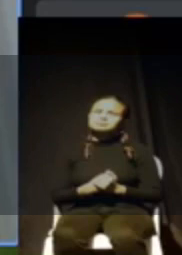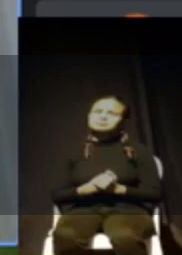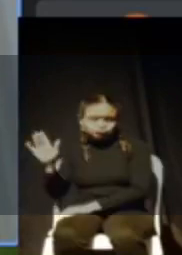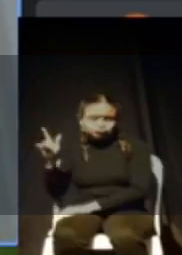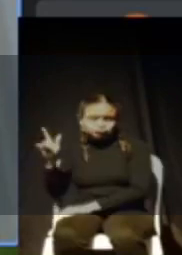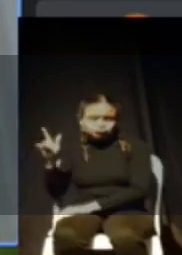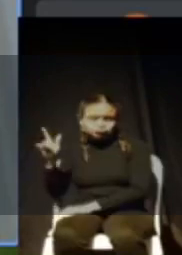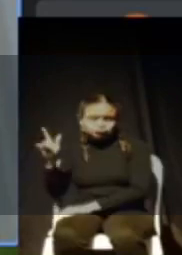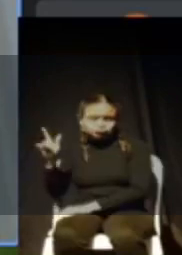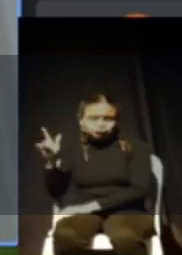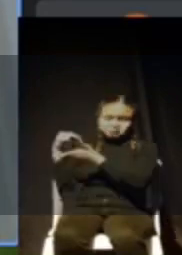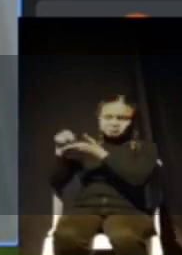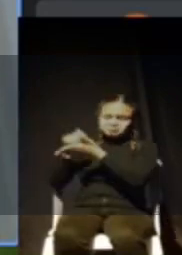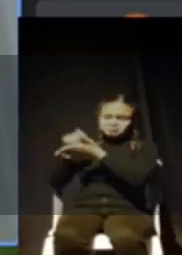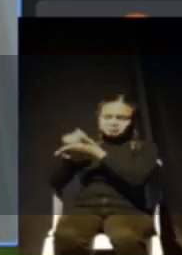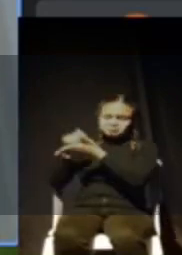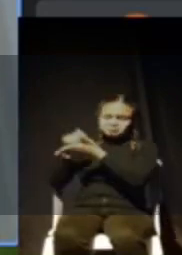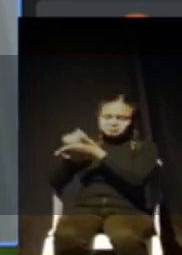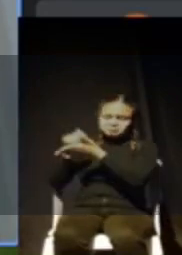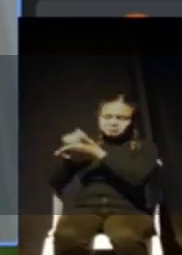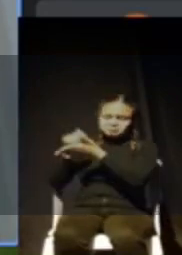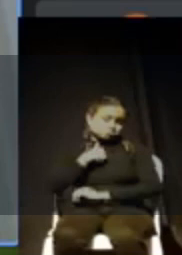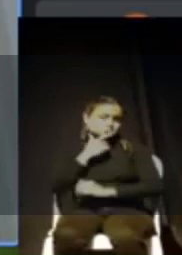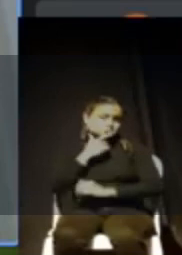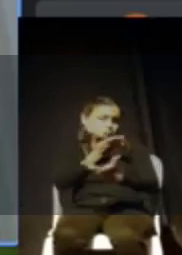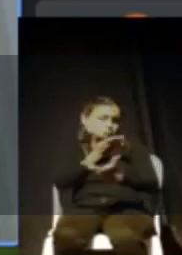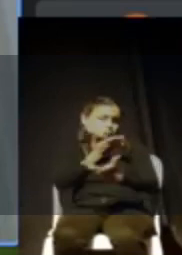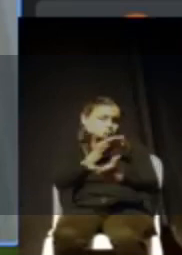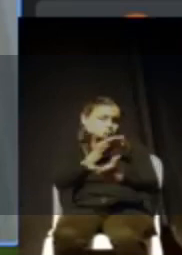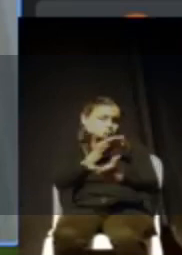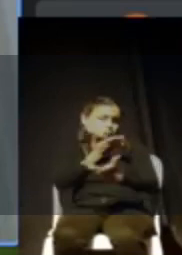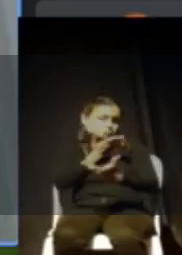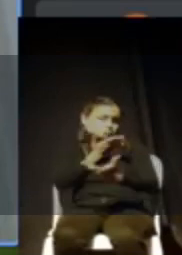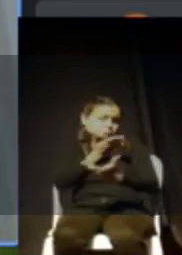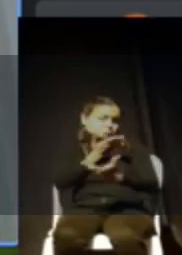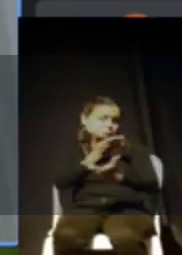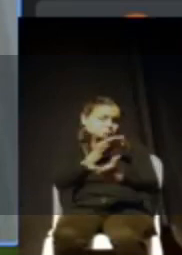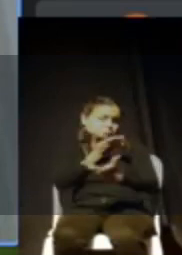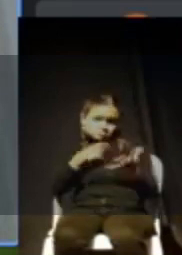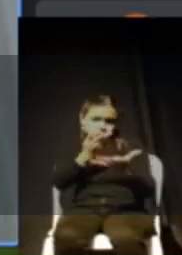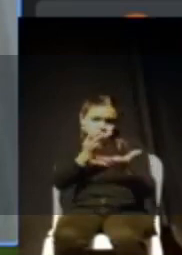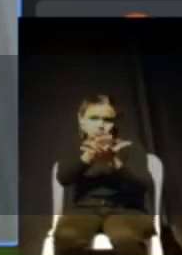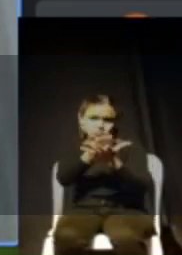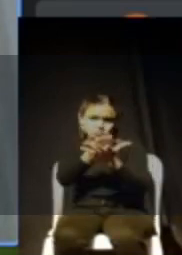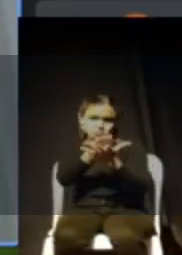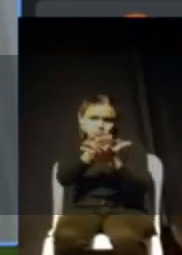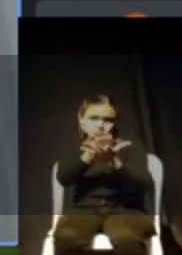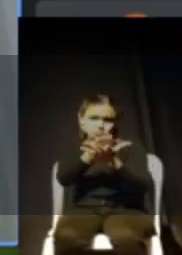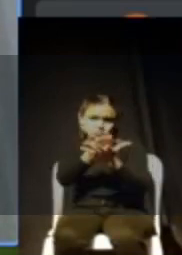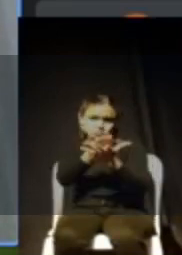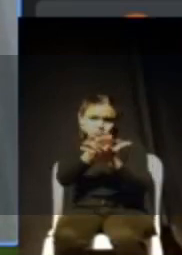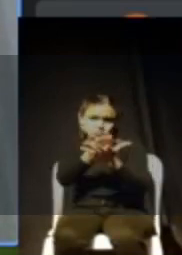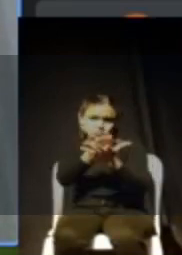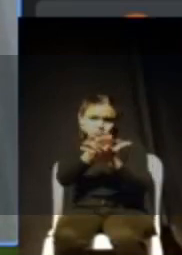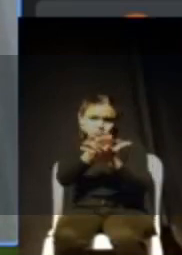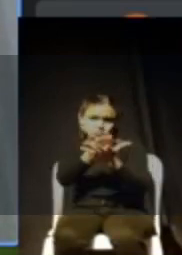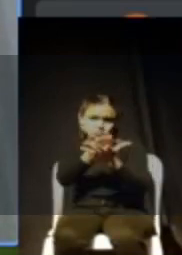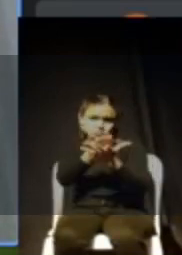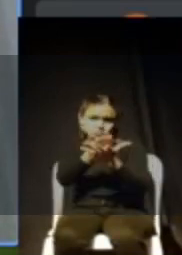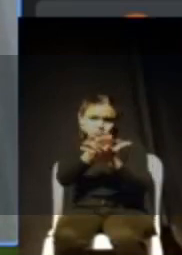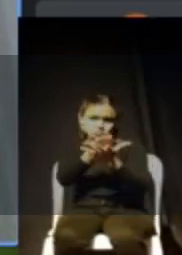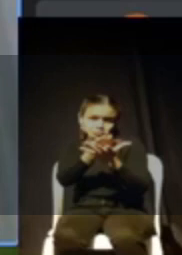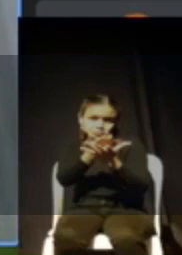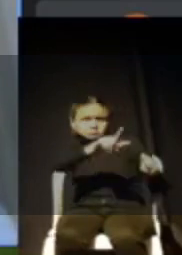Bodnar. Y finalmente, lo que yo quiero proponer, y de aquí también como para abrir un diálogo crítico con los colegas que me antecedieron la